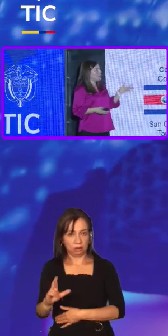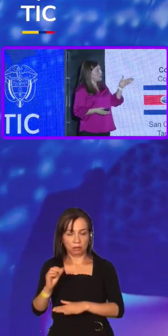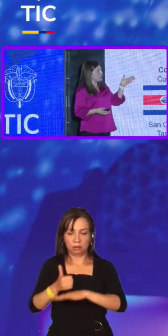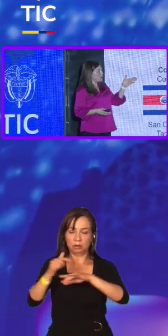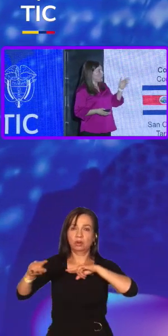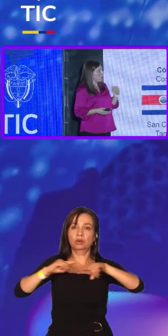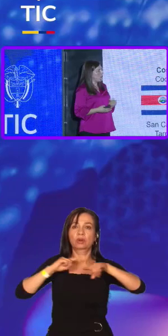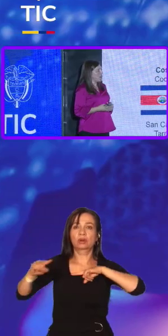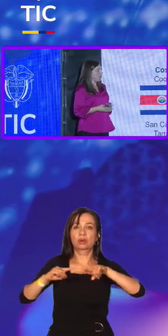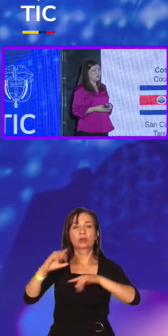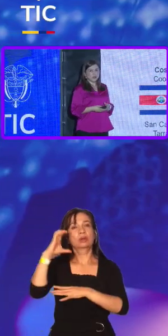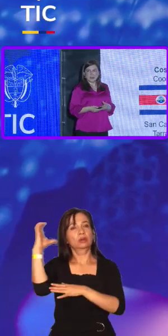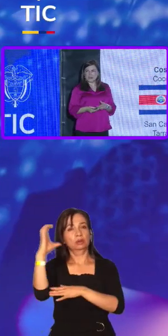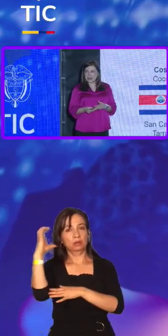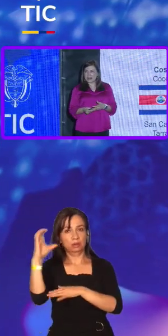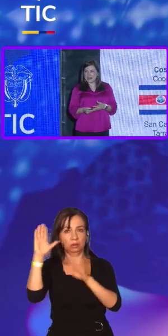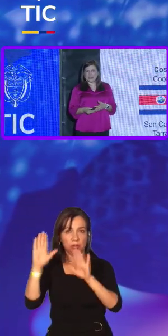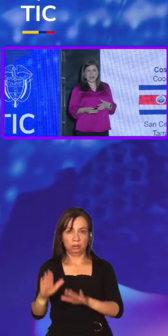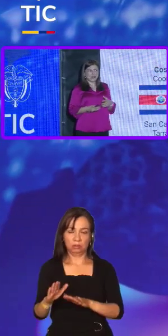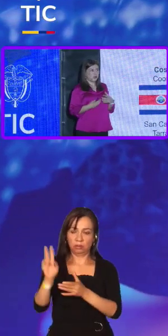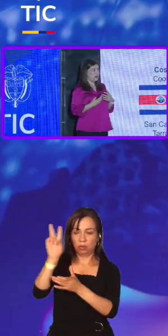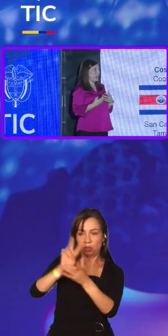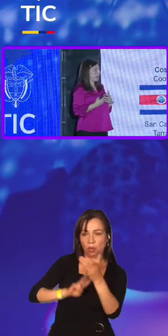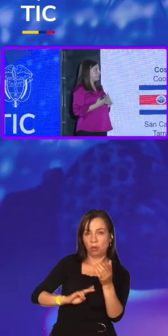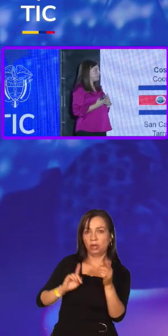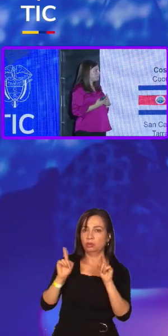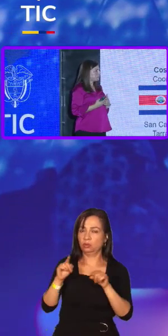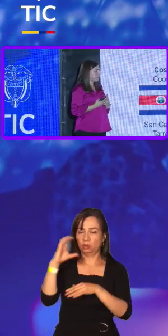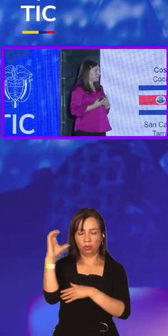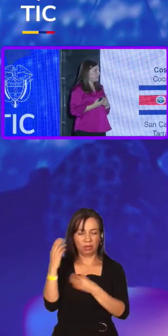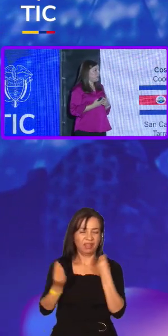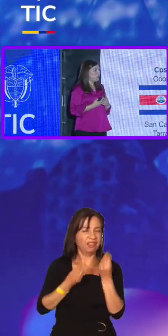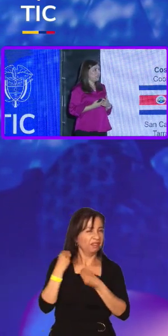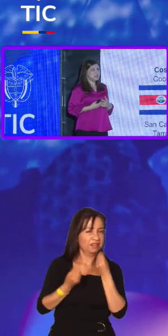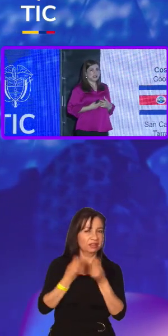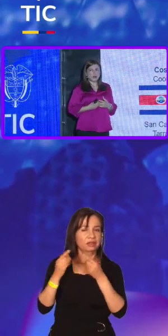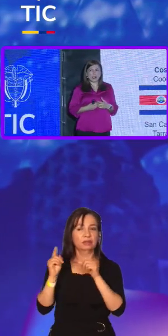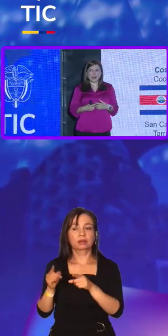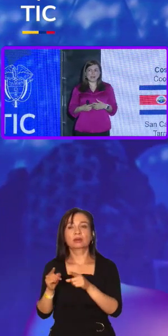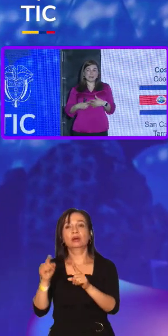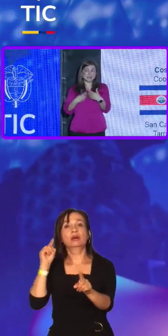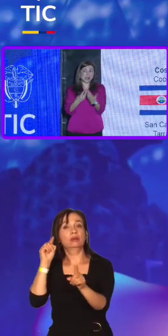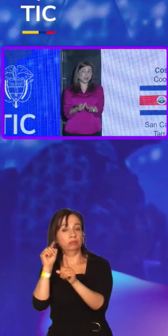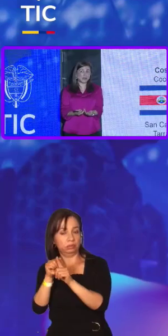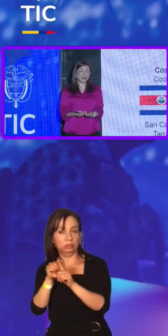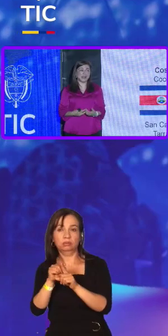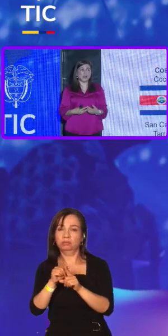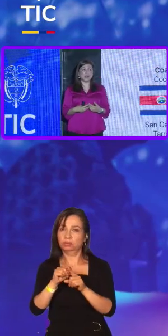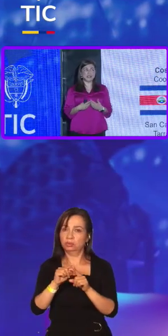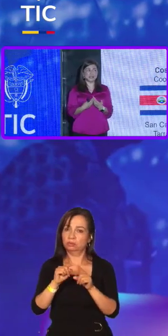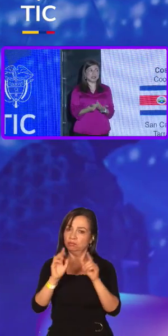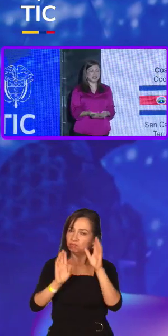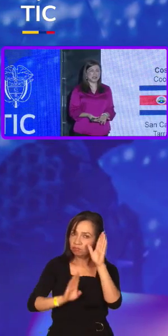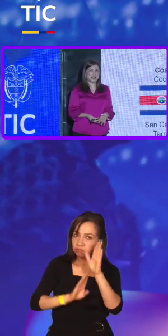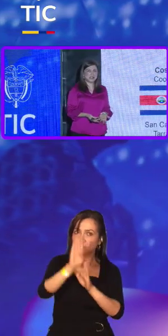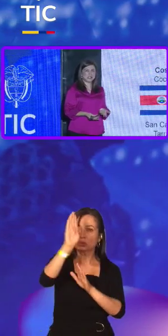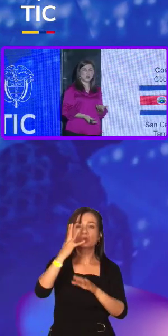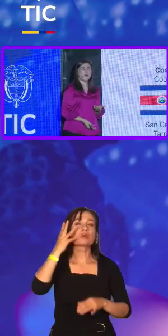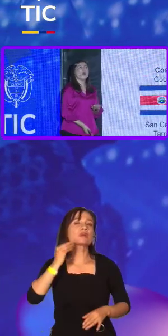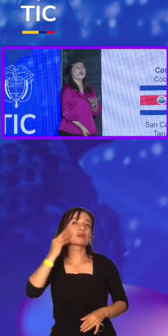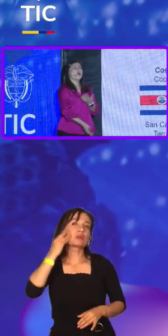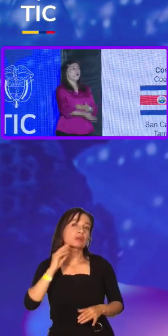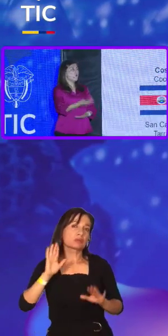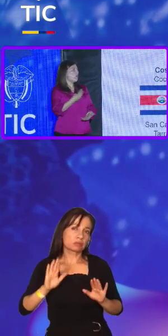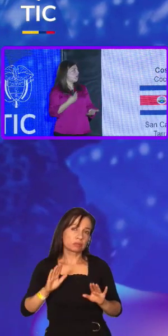como coordinador, también Colombia en un doble rol, tanto de un destino avanzado que comparte